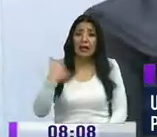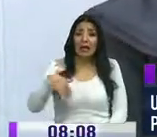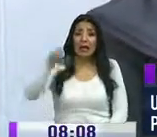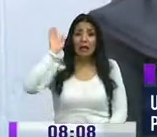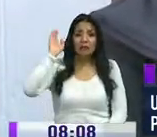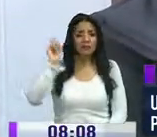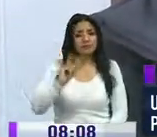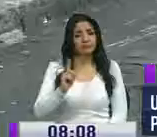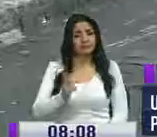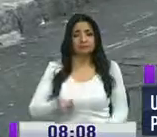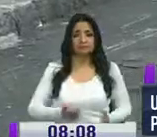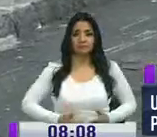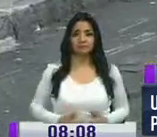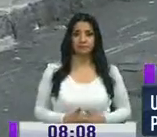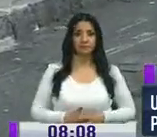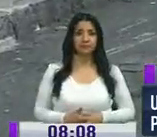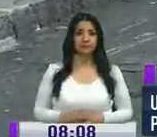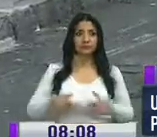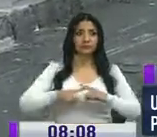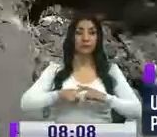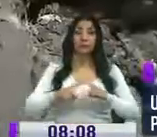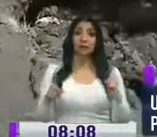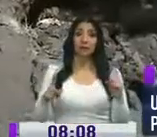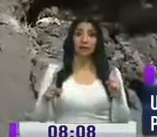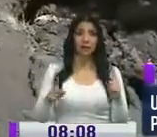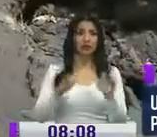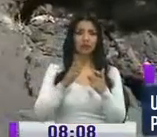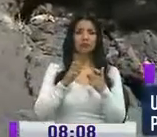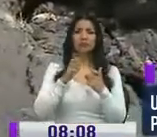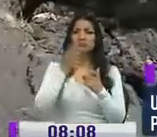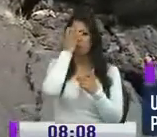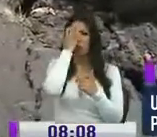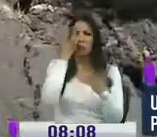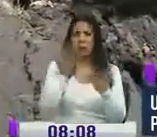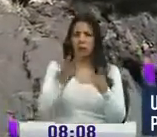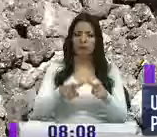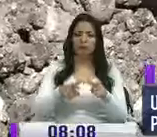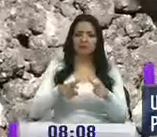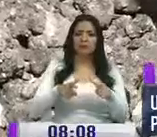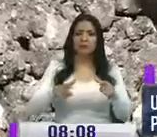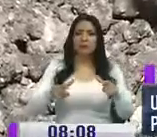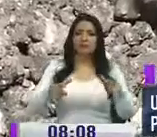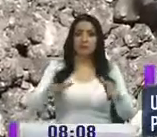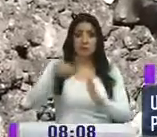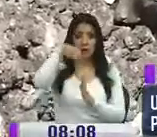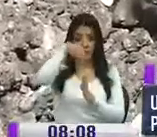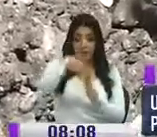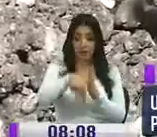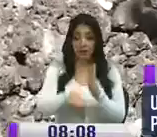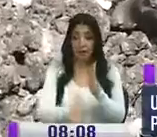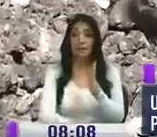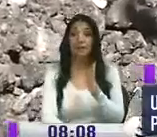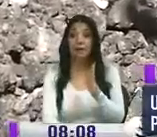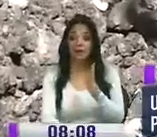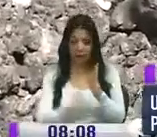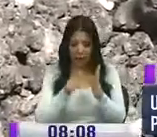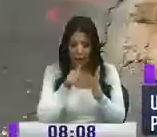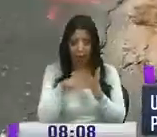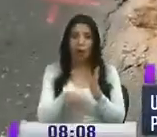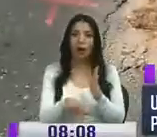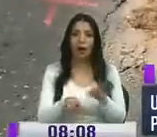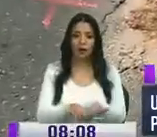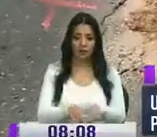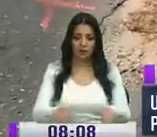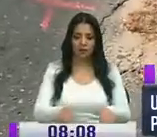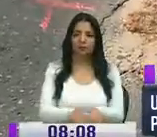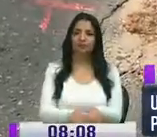que se pasa, ¿no? Sin embargo, les preocupa que todos los días se agrande más. Debajo del hoyo, al parecer hay una fuga de agua. Y